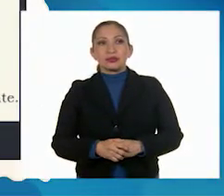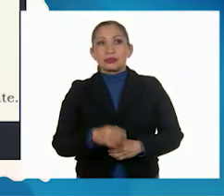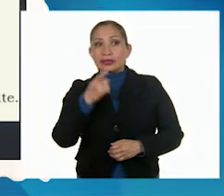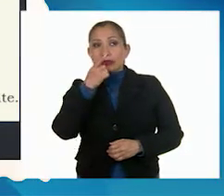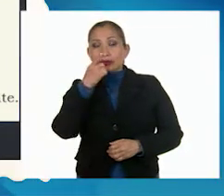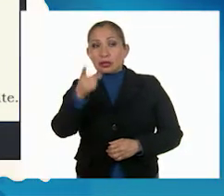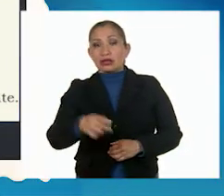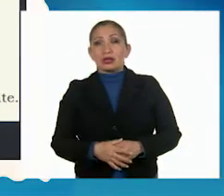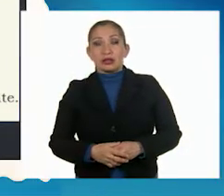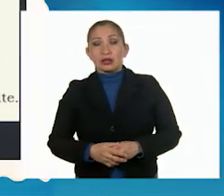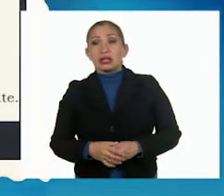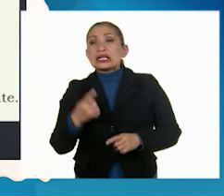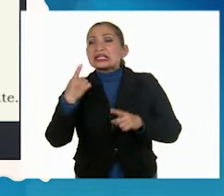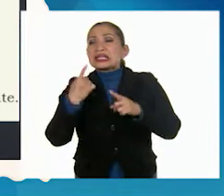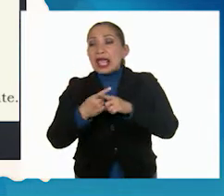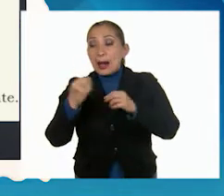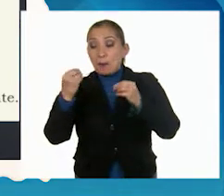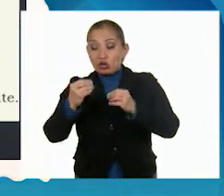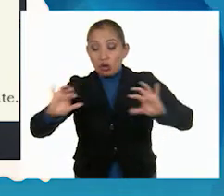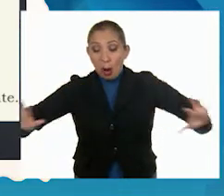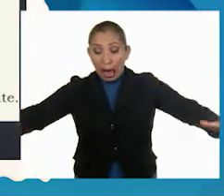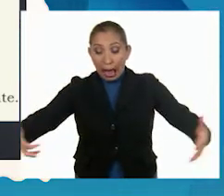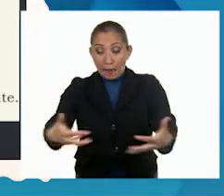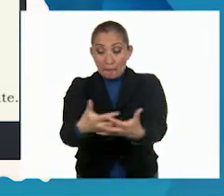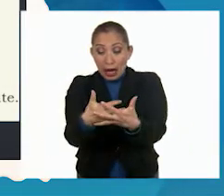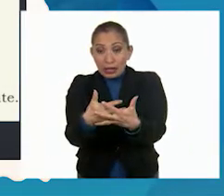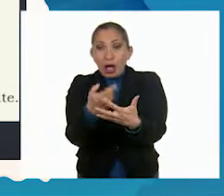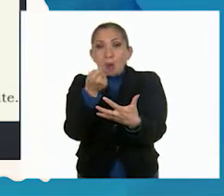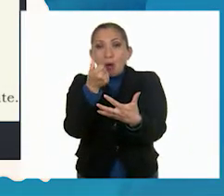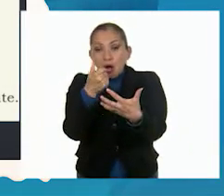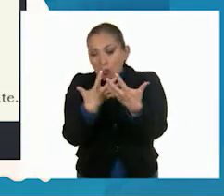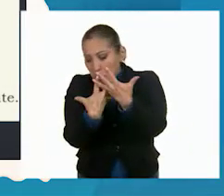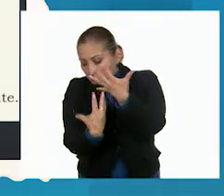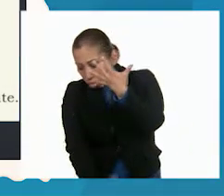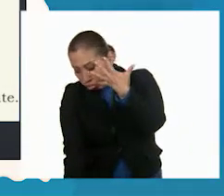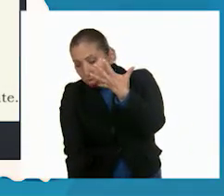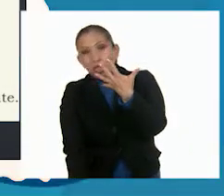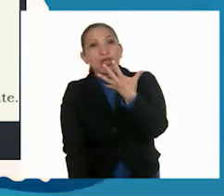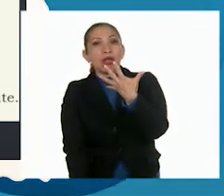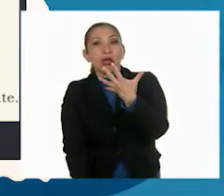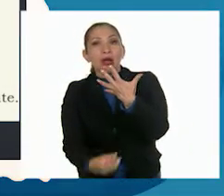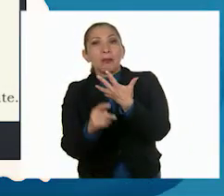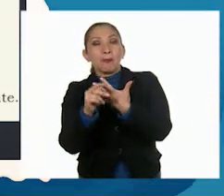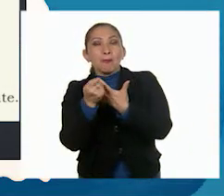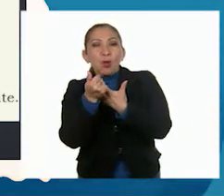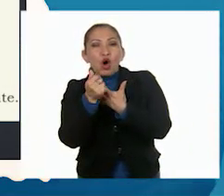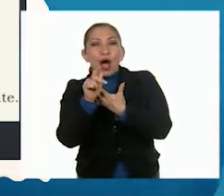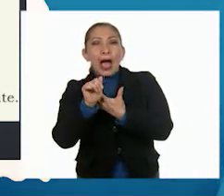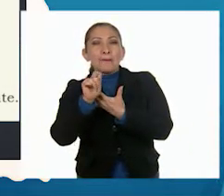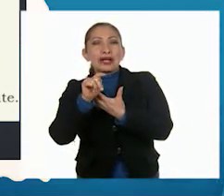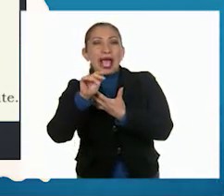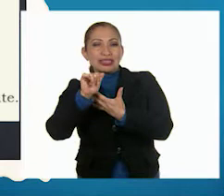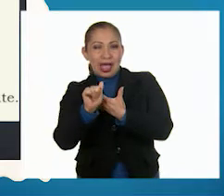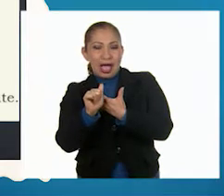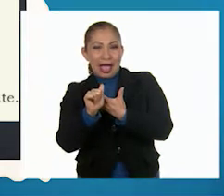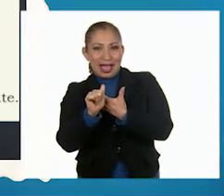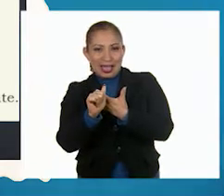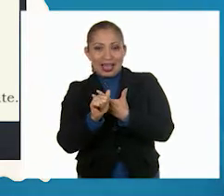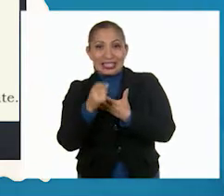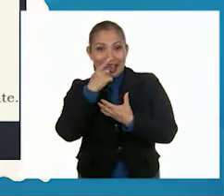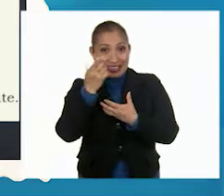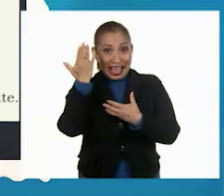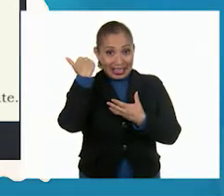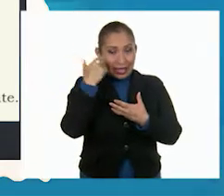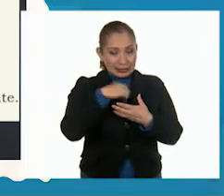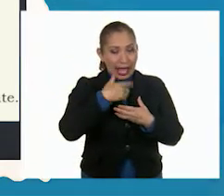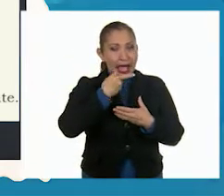dice, quien mucho abarca, poco aprieta. ¿Eso ya habíamos hecho alguna mención? Sí.